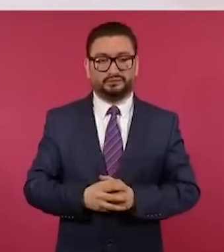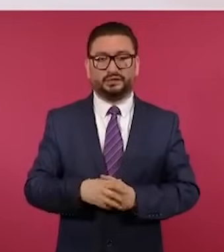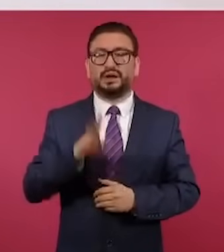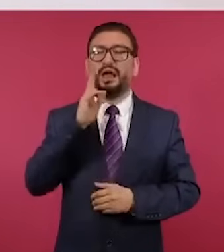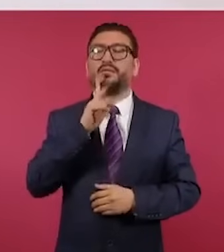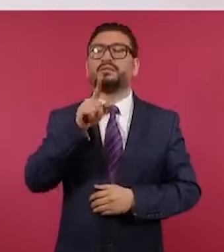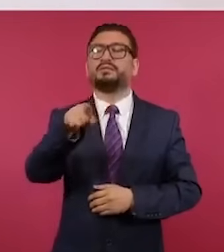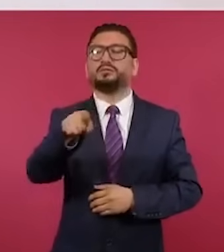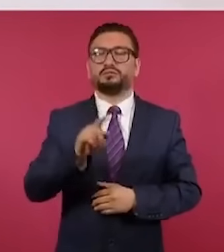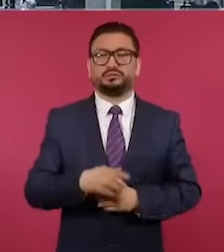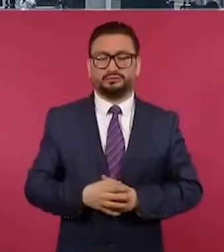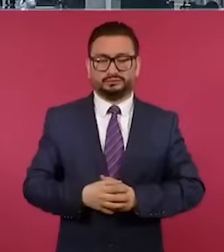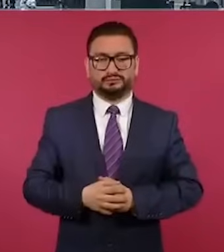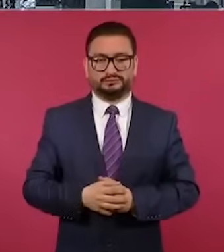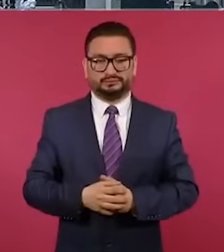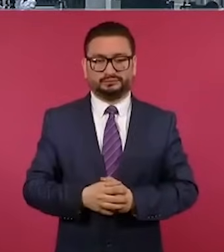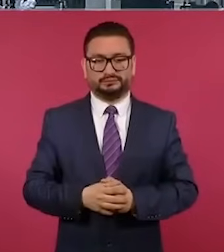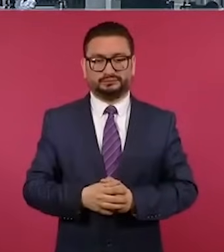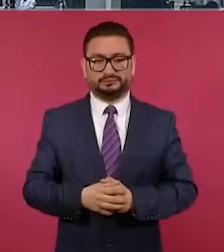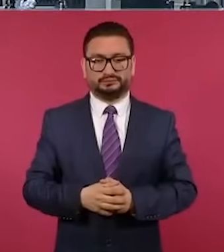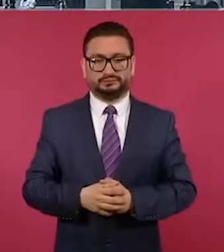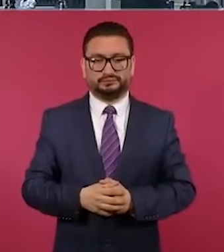A ver, tú.